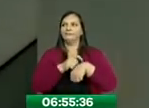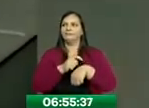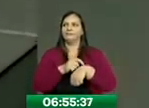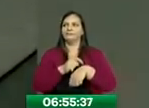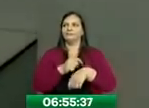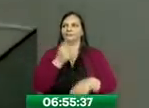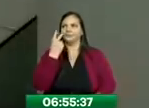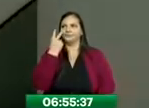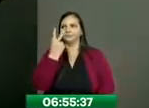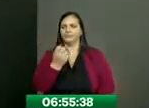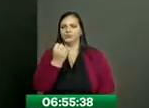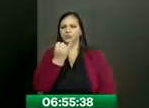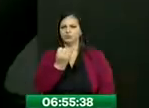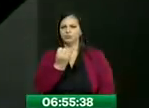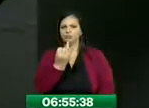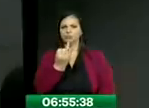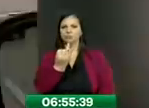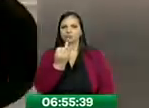esto,